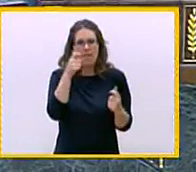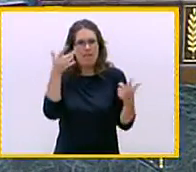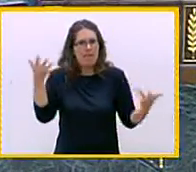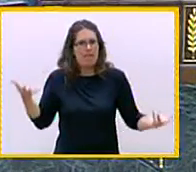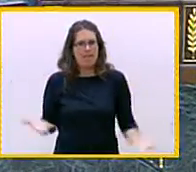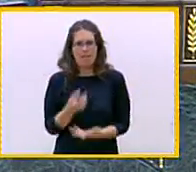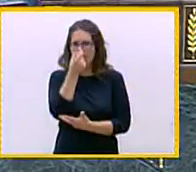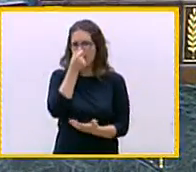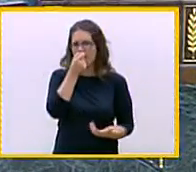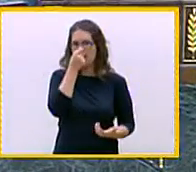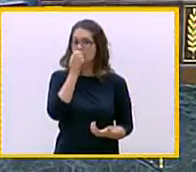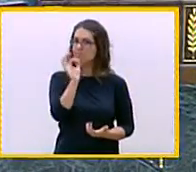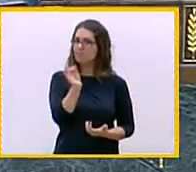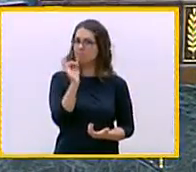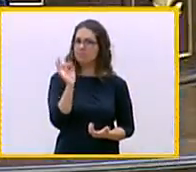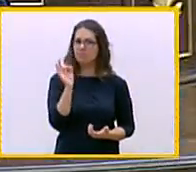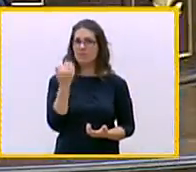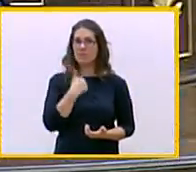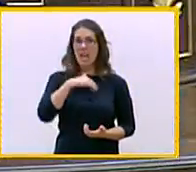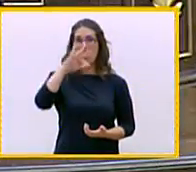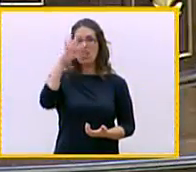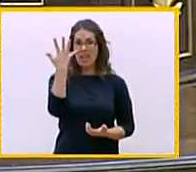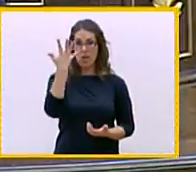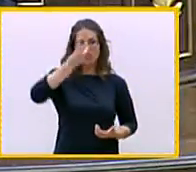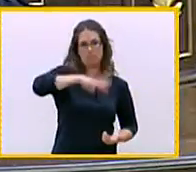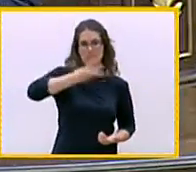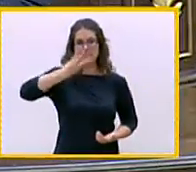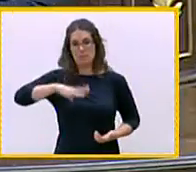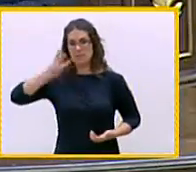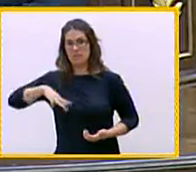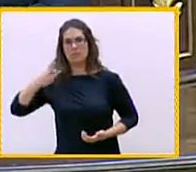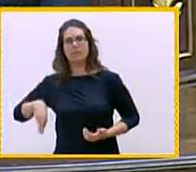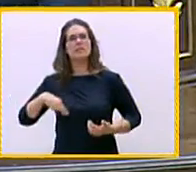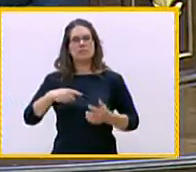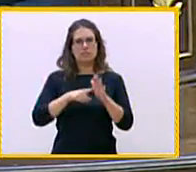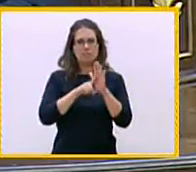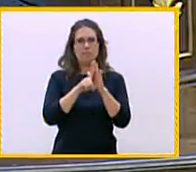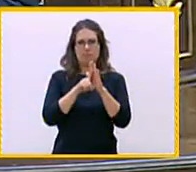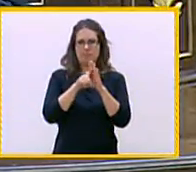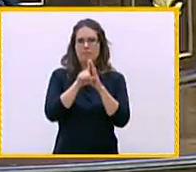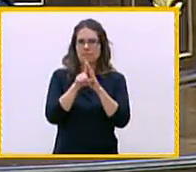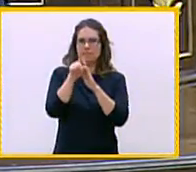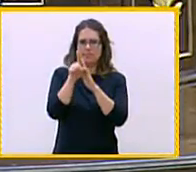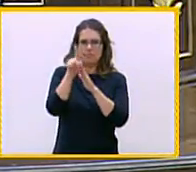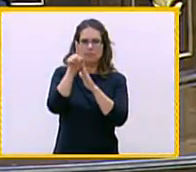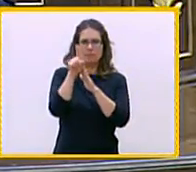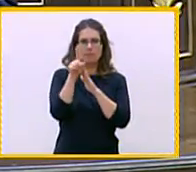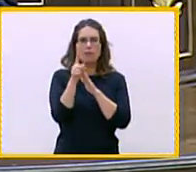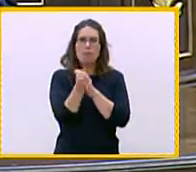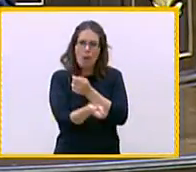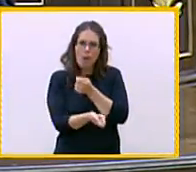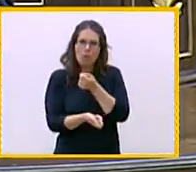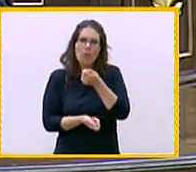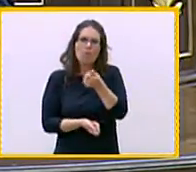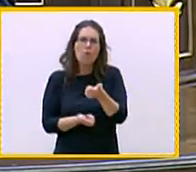encadenado, en efecto, 5 trimestres consecutivos de crecimiento. Se trata de una recuperación gradual, lenta